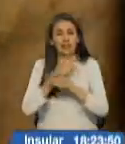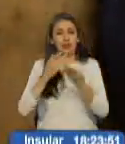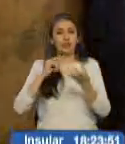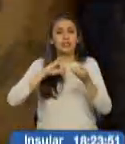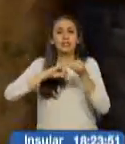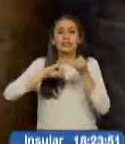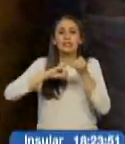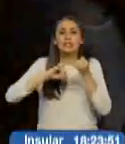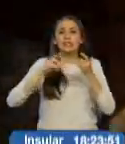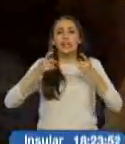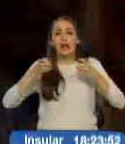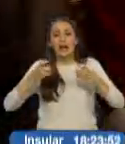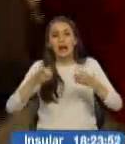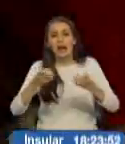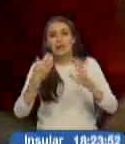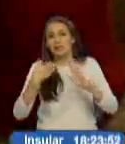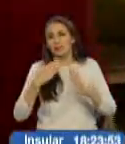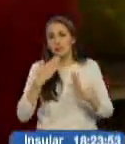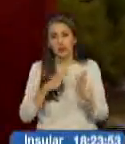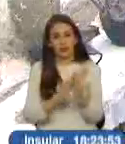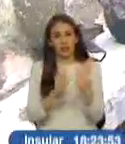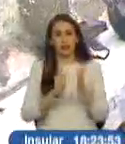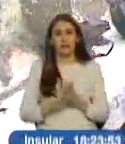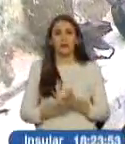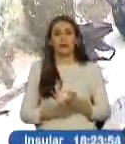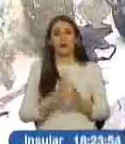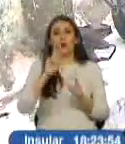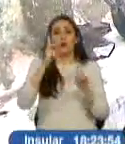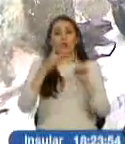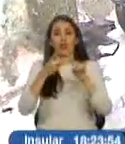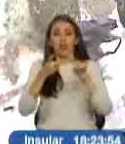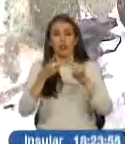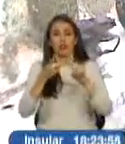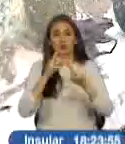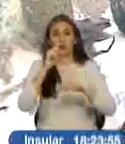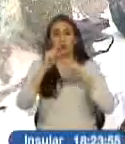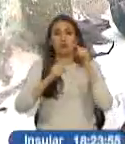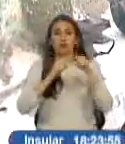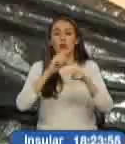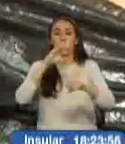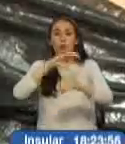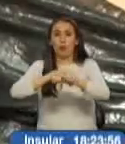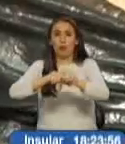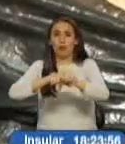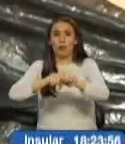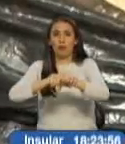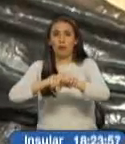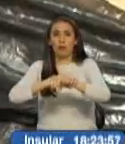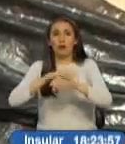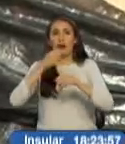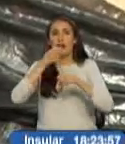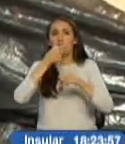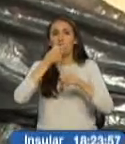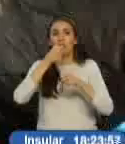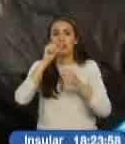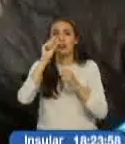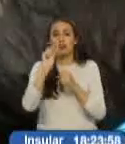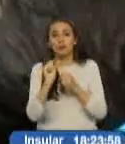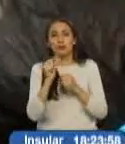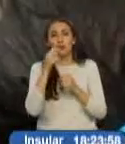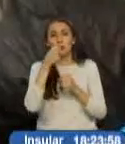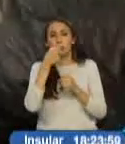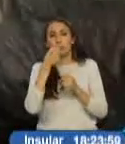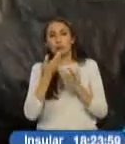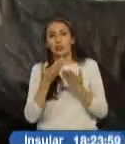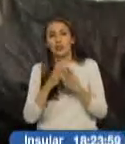que están en estado de vulnerabilidad. Dos, en aquellos casos de delitos de tráfico ilícito de sustancias catalogadas sujetas a